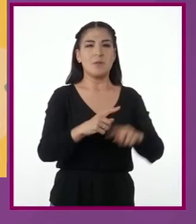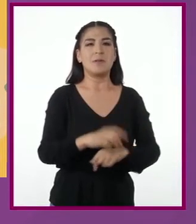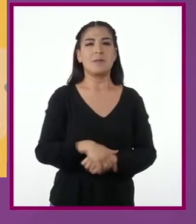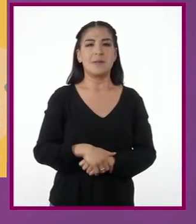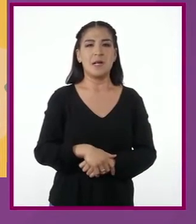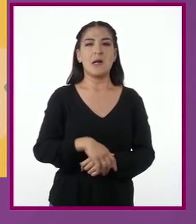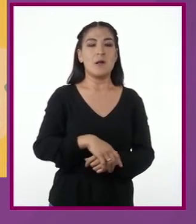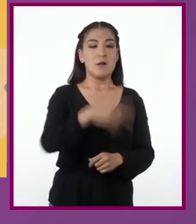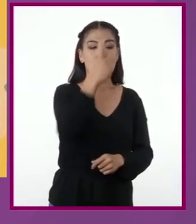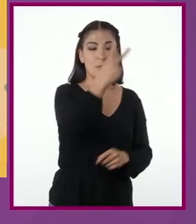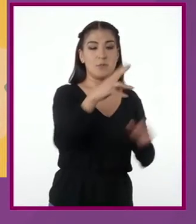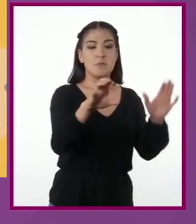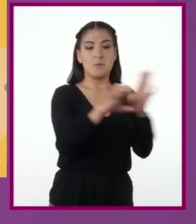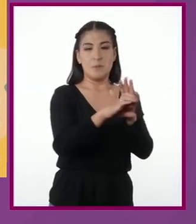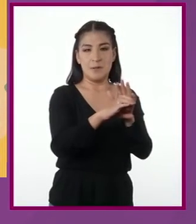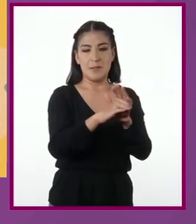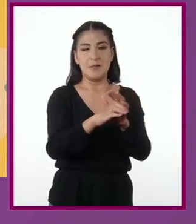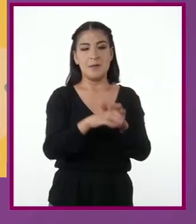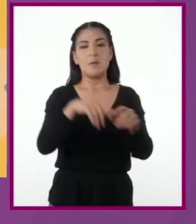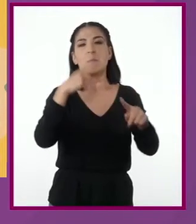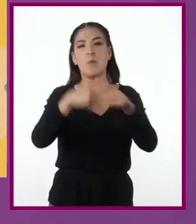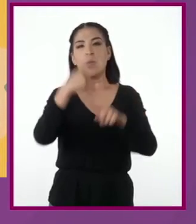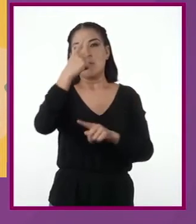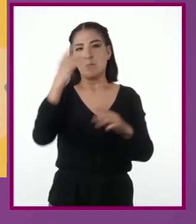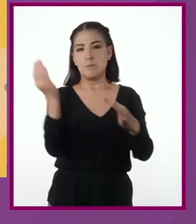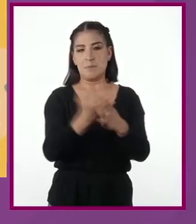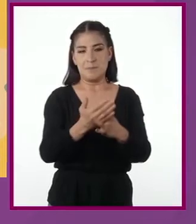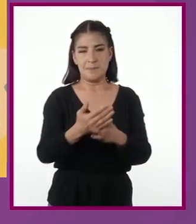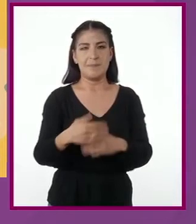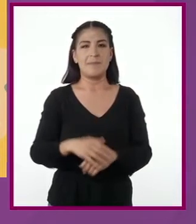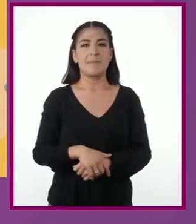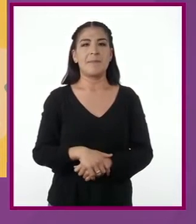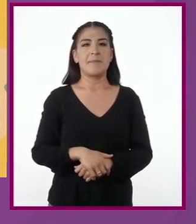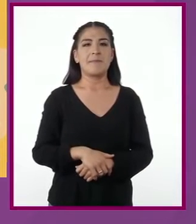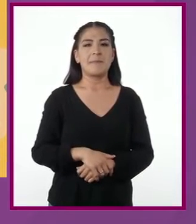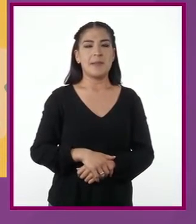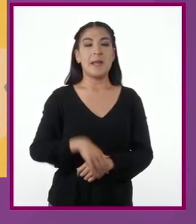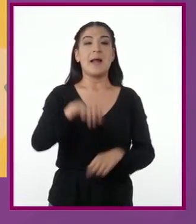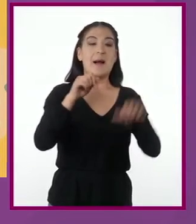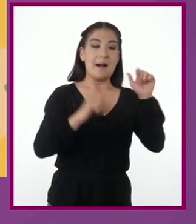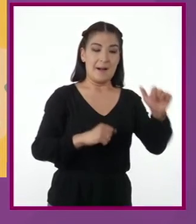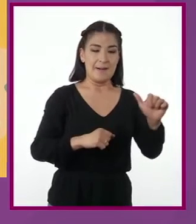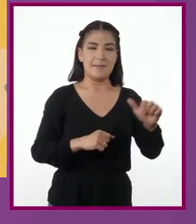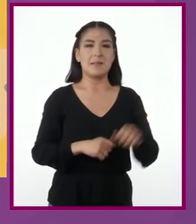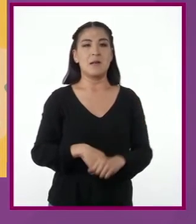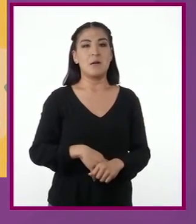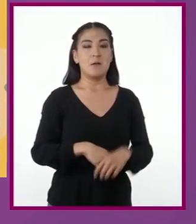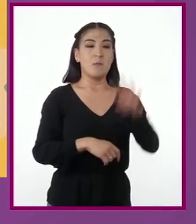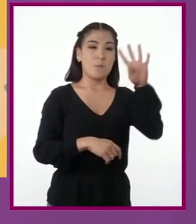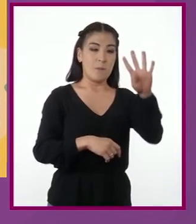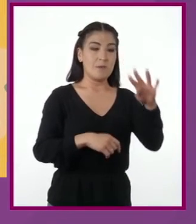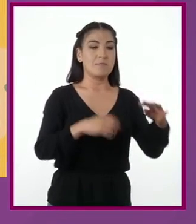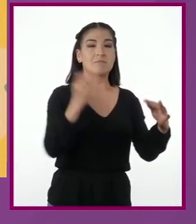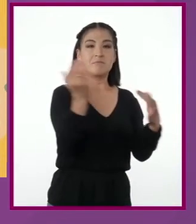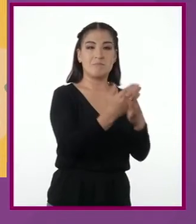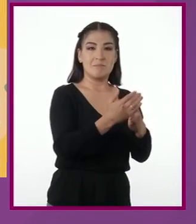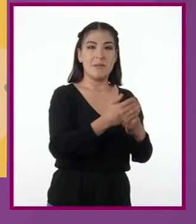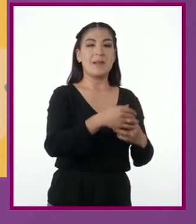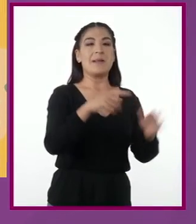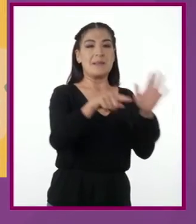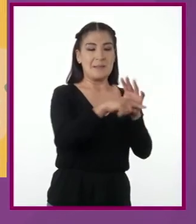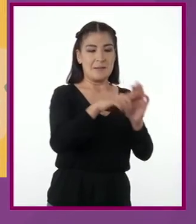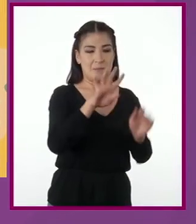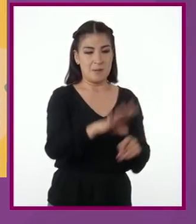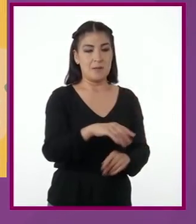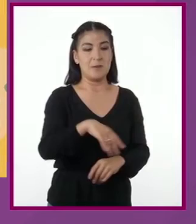2/4 negativo por 1/2. Inciso A. 4 cuartos negativo. Inciso